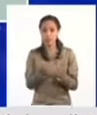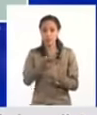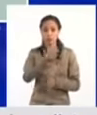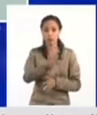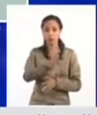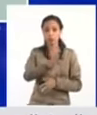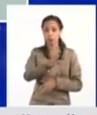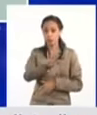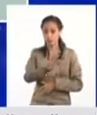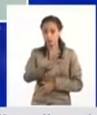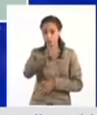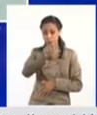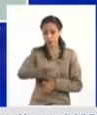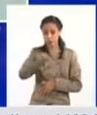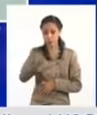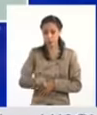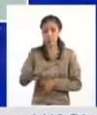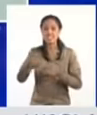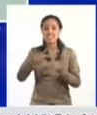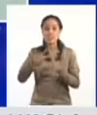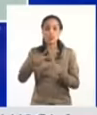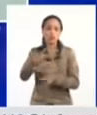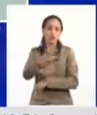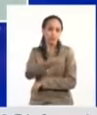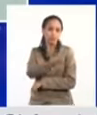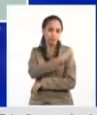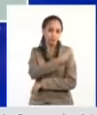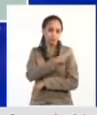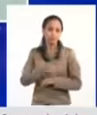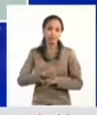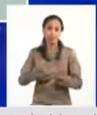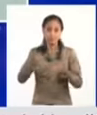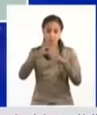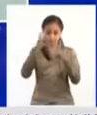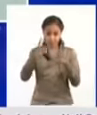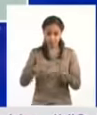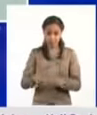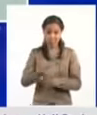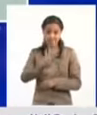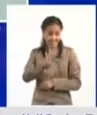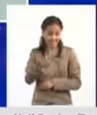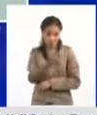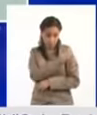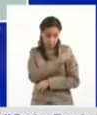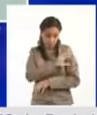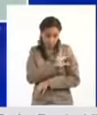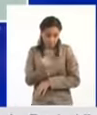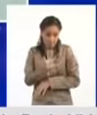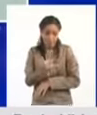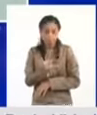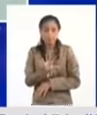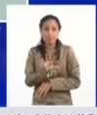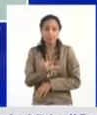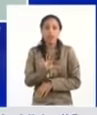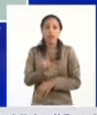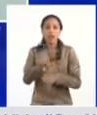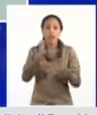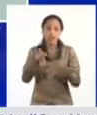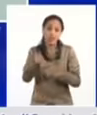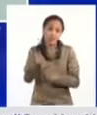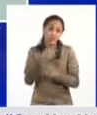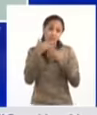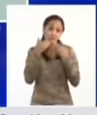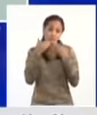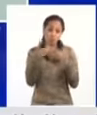2.396.424 una segunda dosis, y ya con las 3 dosis aplicadas, que sabemos que eso representa